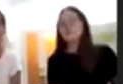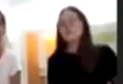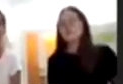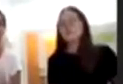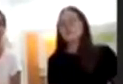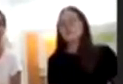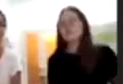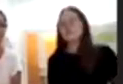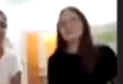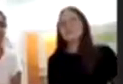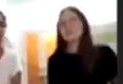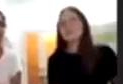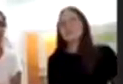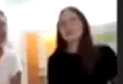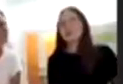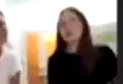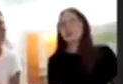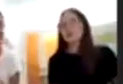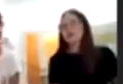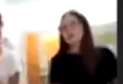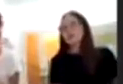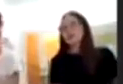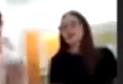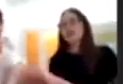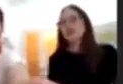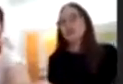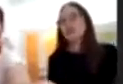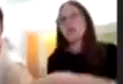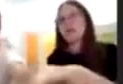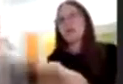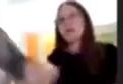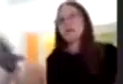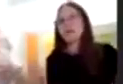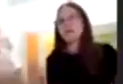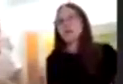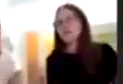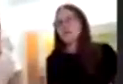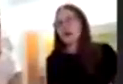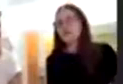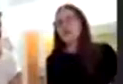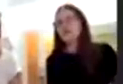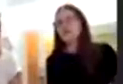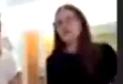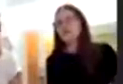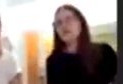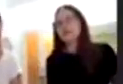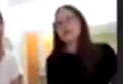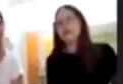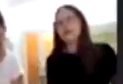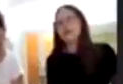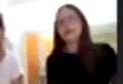que aporte una oportunidad para hospedar a insectos, aves,